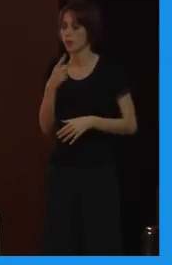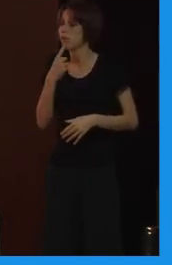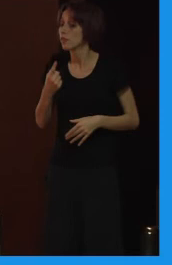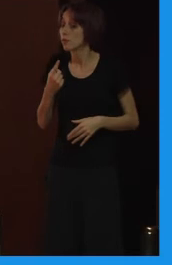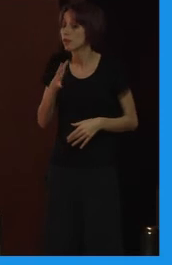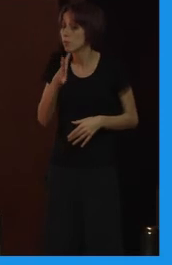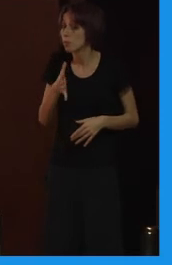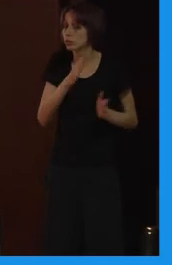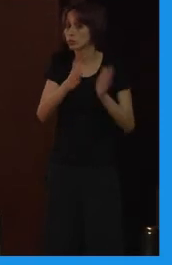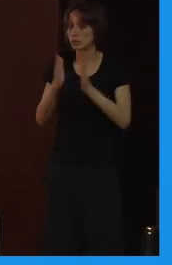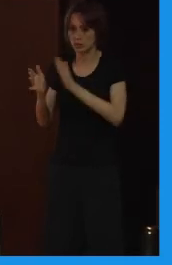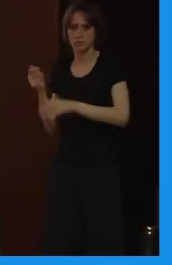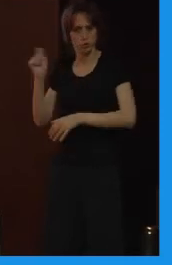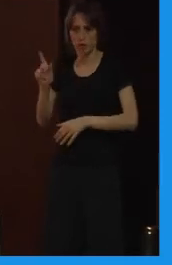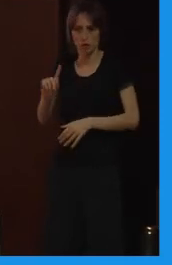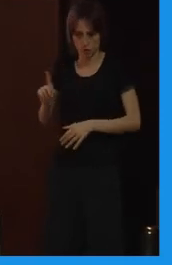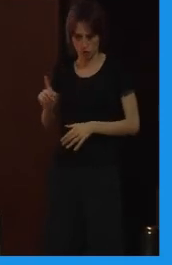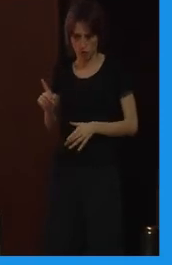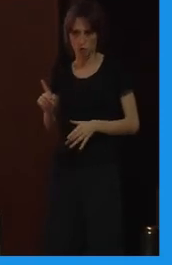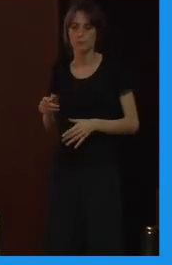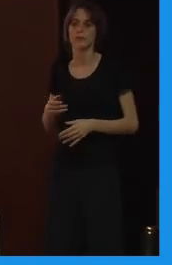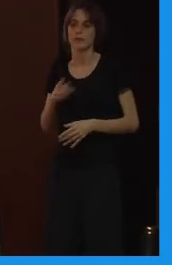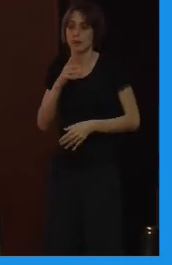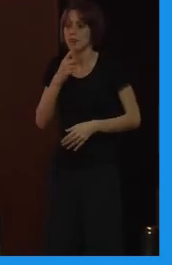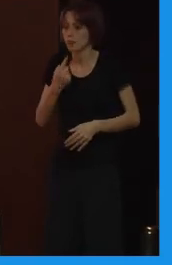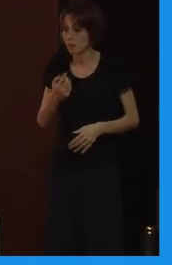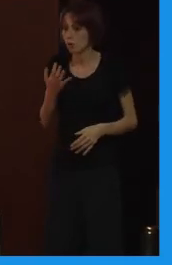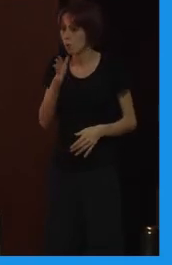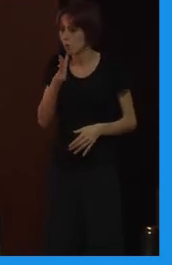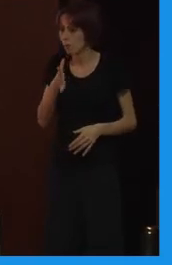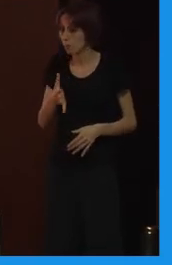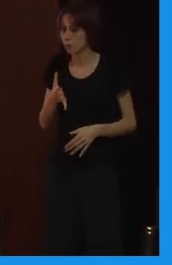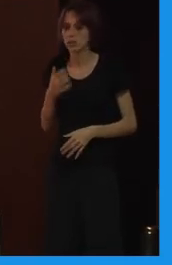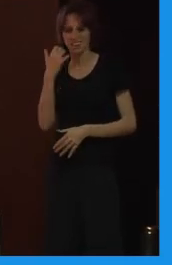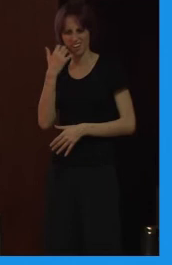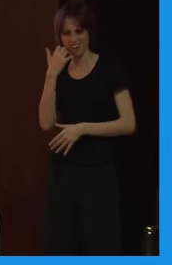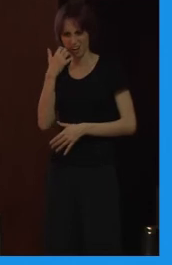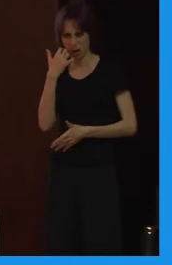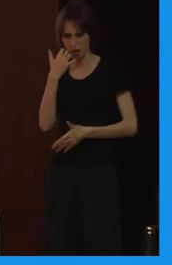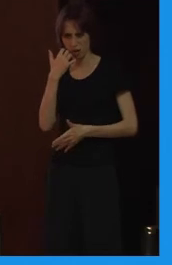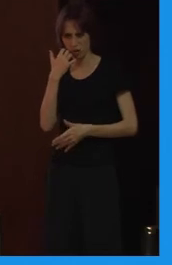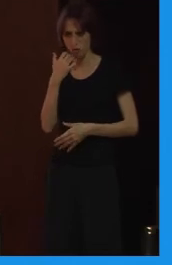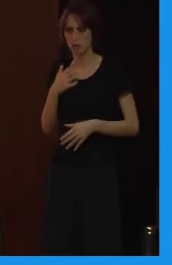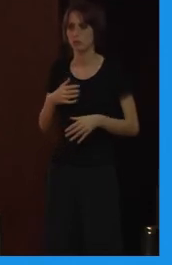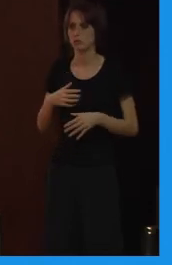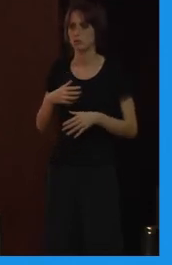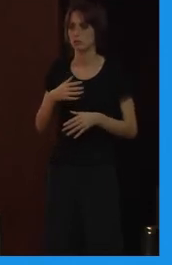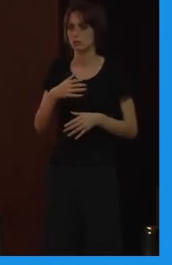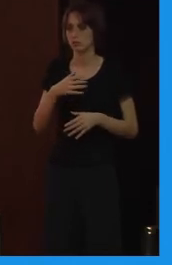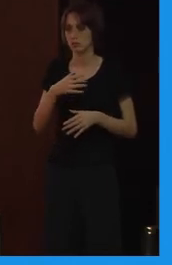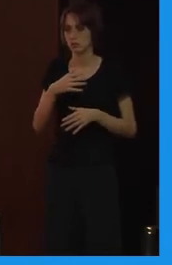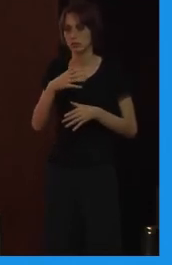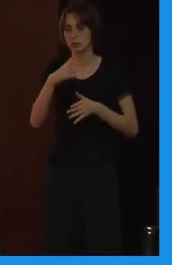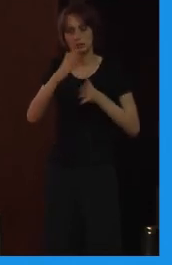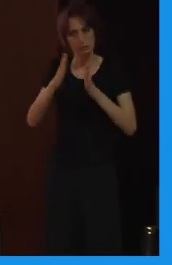las mejorías con la sustitución de GH, de hormona de crecimiento, es mucho menor que con la gente que requiere hormona